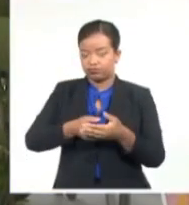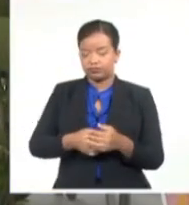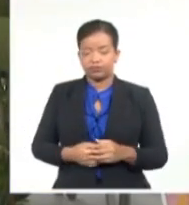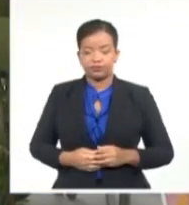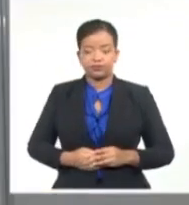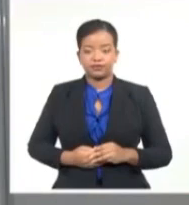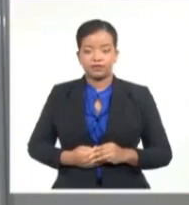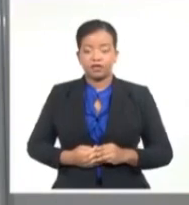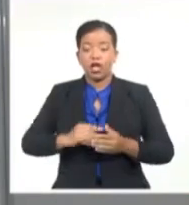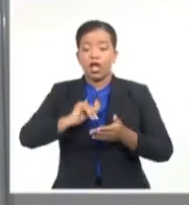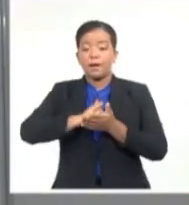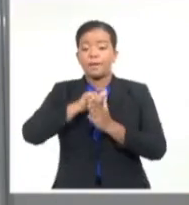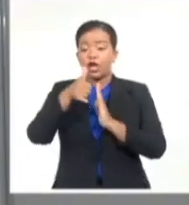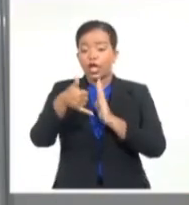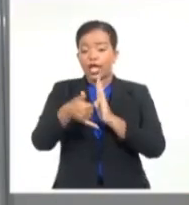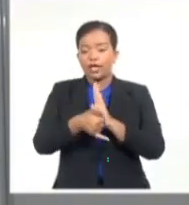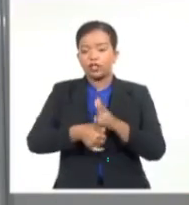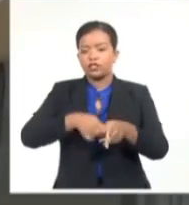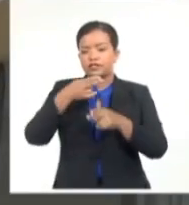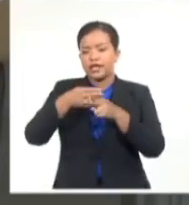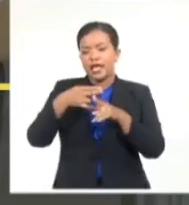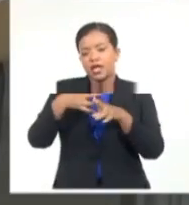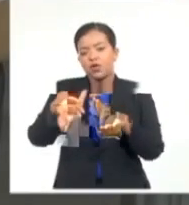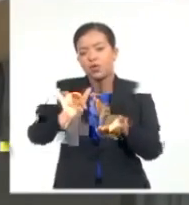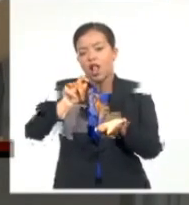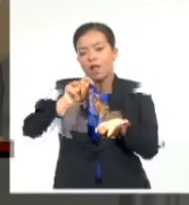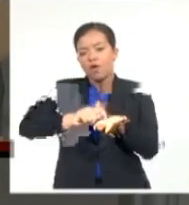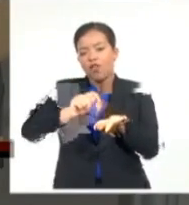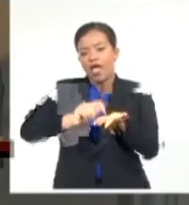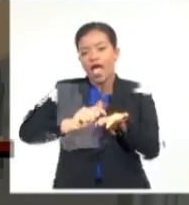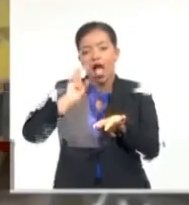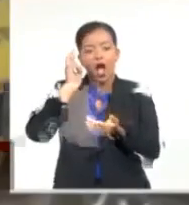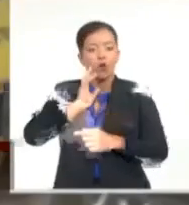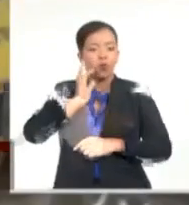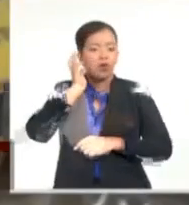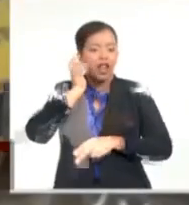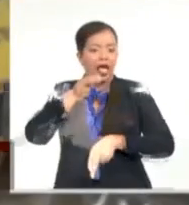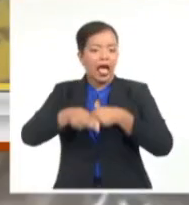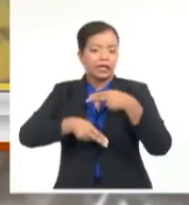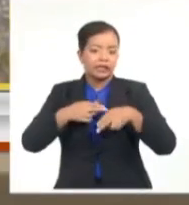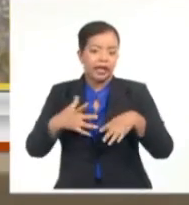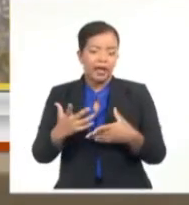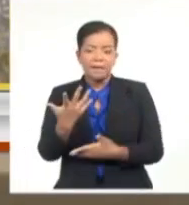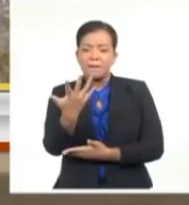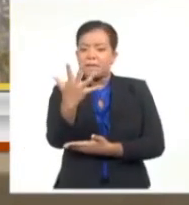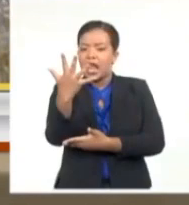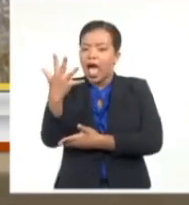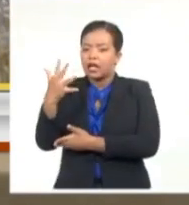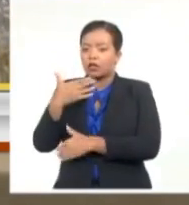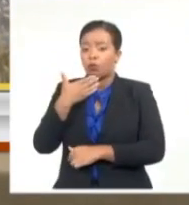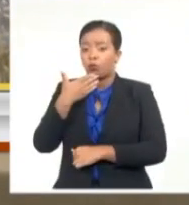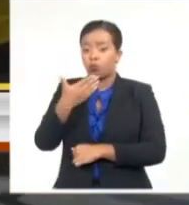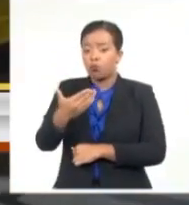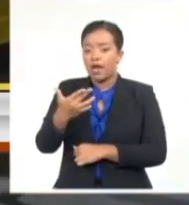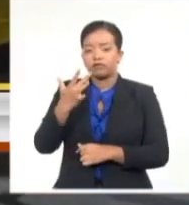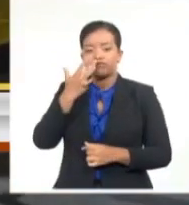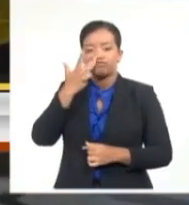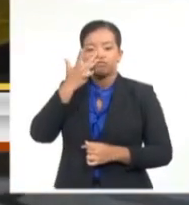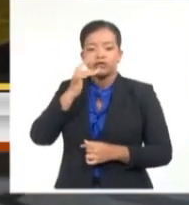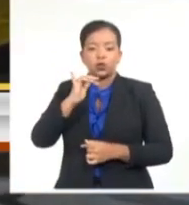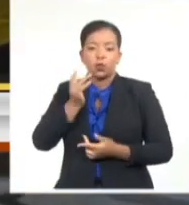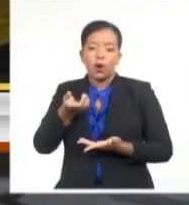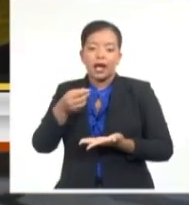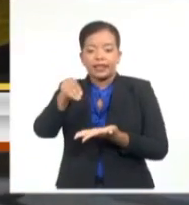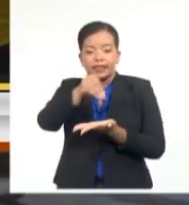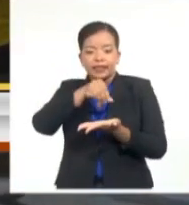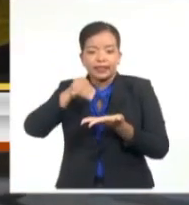El proyecto de desarrollo local La Botica de la Abuela, dedicado al procesamiento de plantas medicinales, aromáticas y condimentosas,